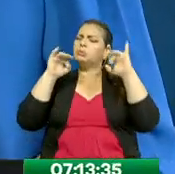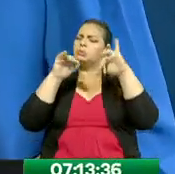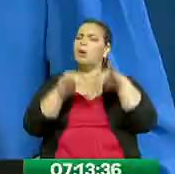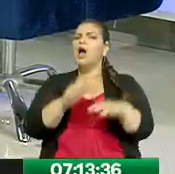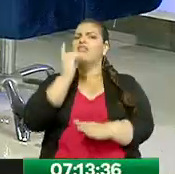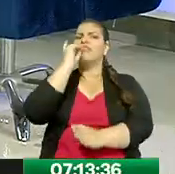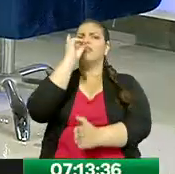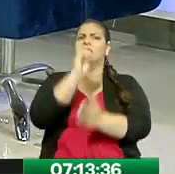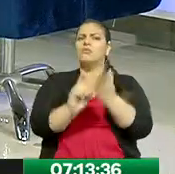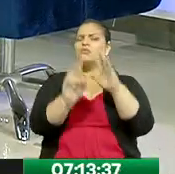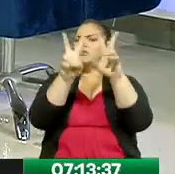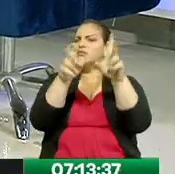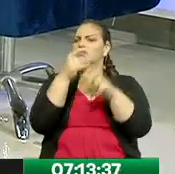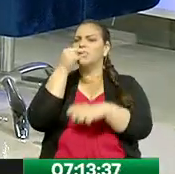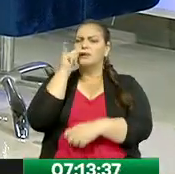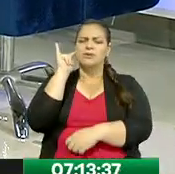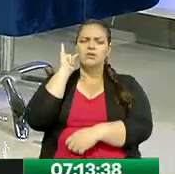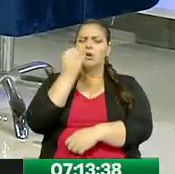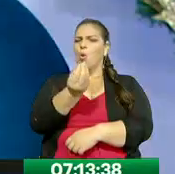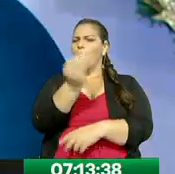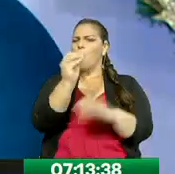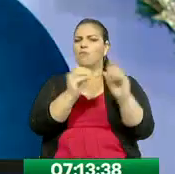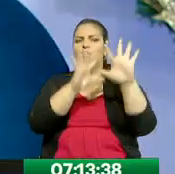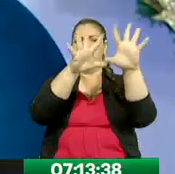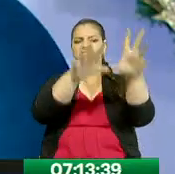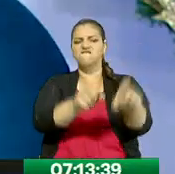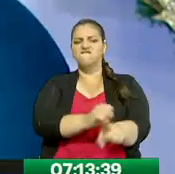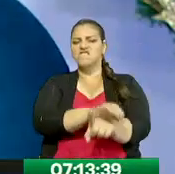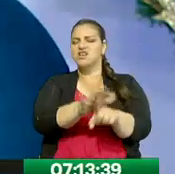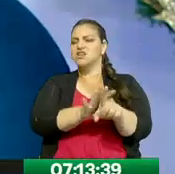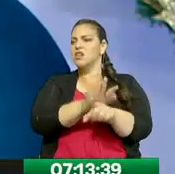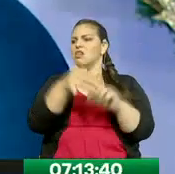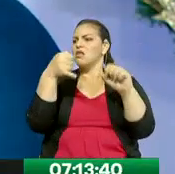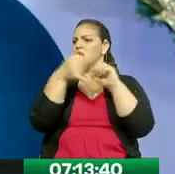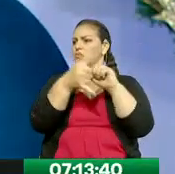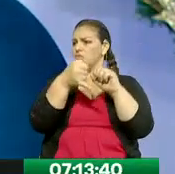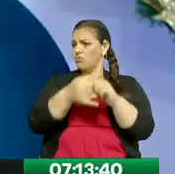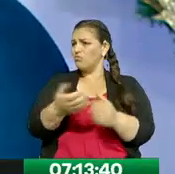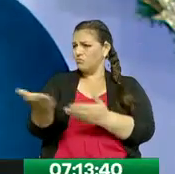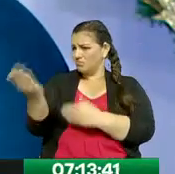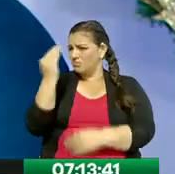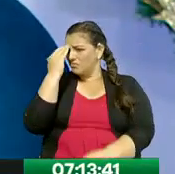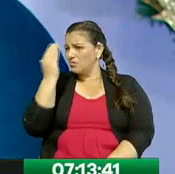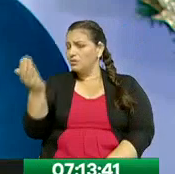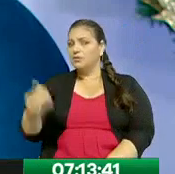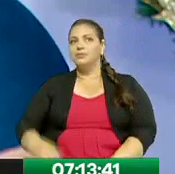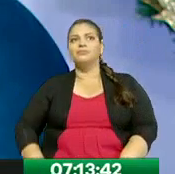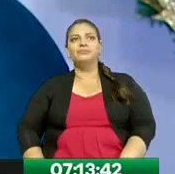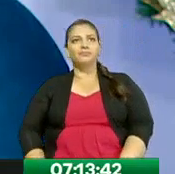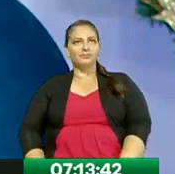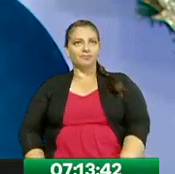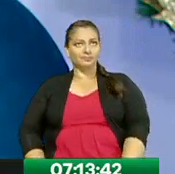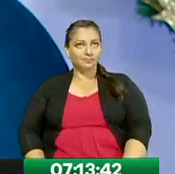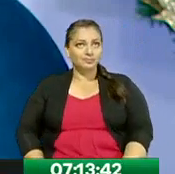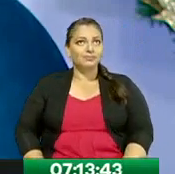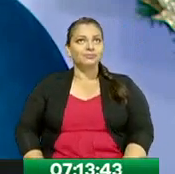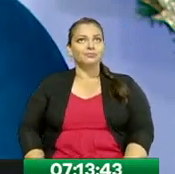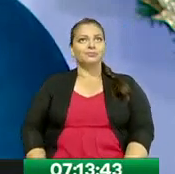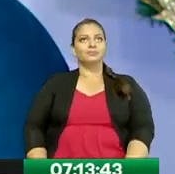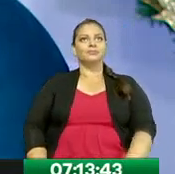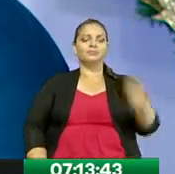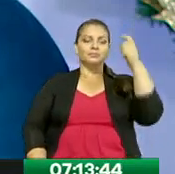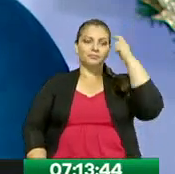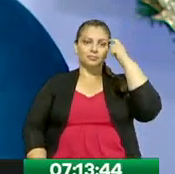realmente solamente el 15% de los casos se denuncian. ¿Te puedes imaginar cuál es la realidad de nuestro país?